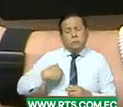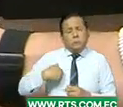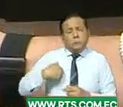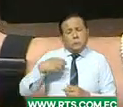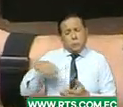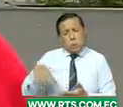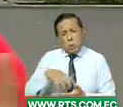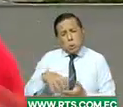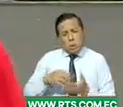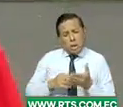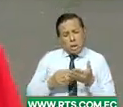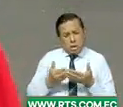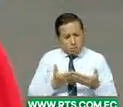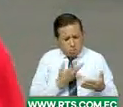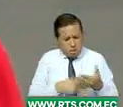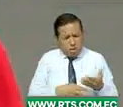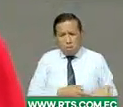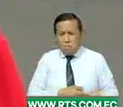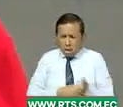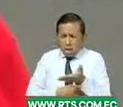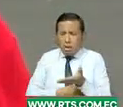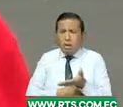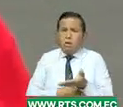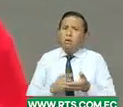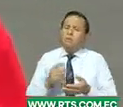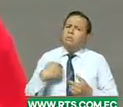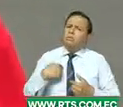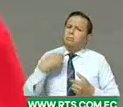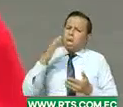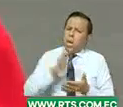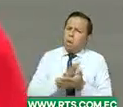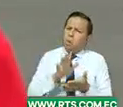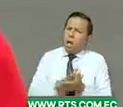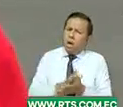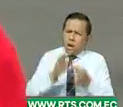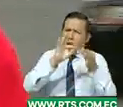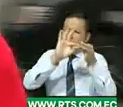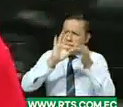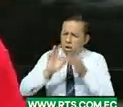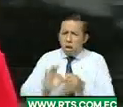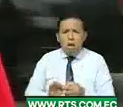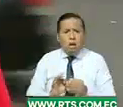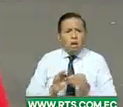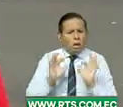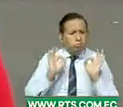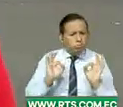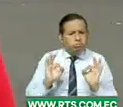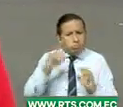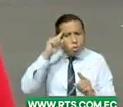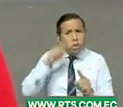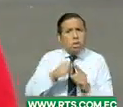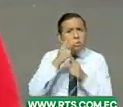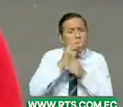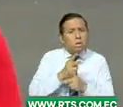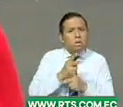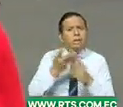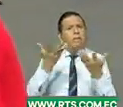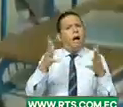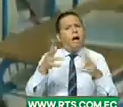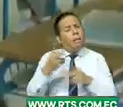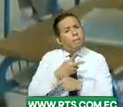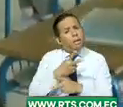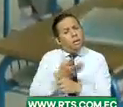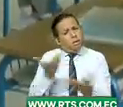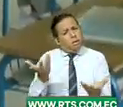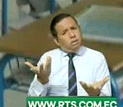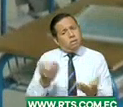Porque mire la pandemia que estamos ahorita, las escuelas no están todavía arregladas, no hay nada todavía eso, entonces es un peligro para mandar a nuestros hijos. Pero ante todo esto,